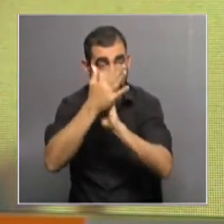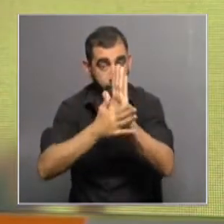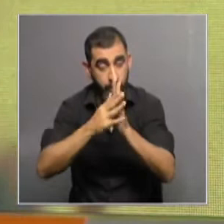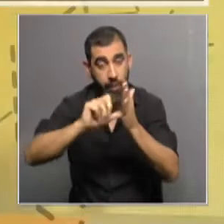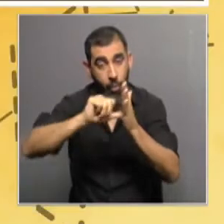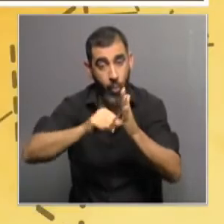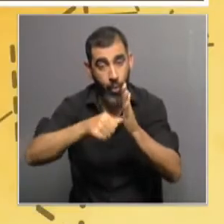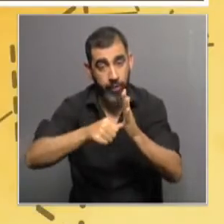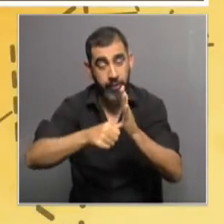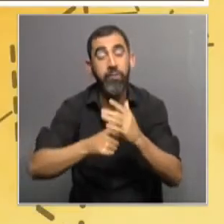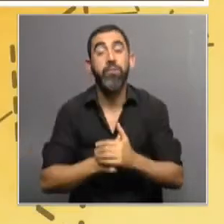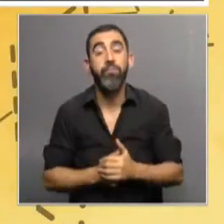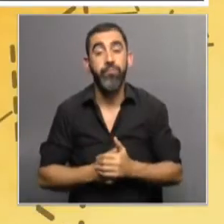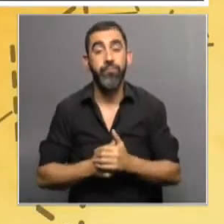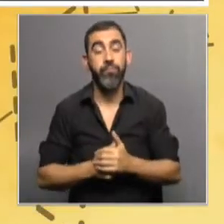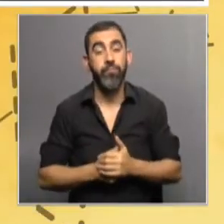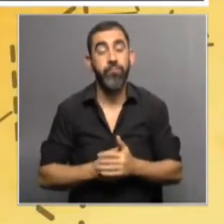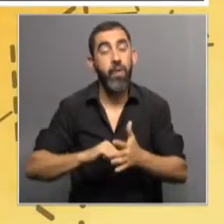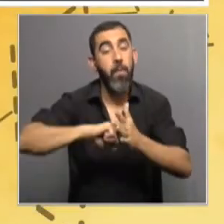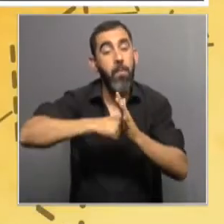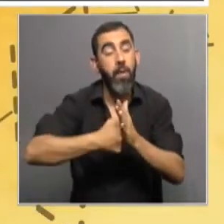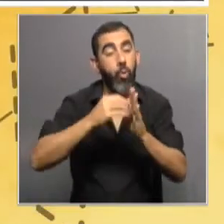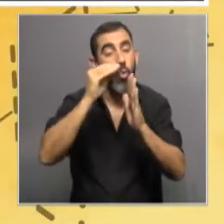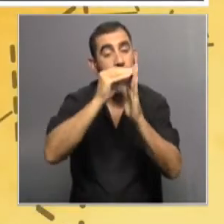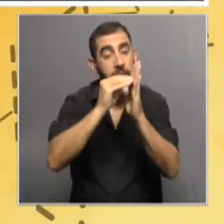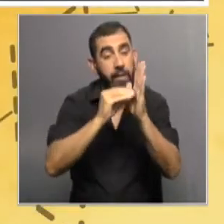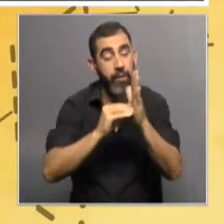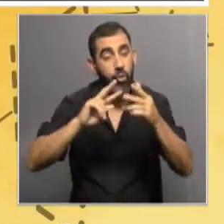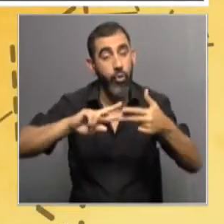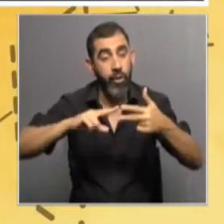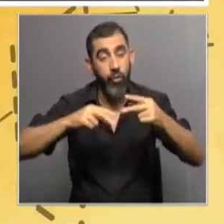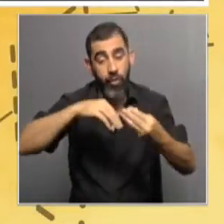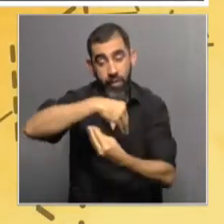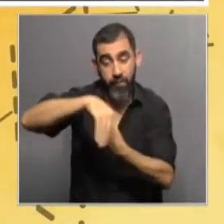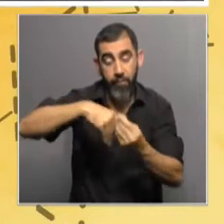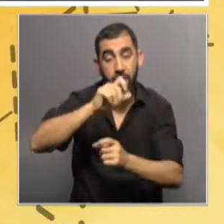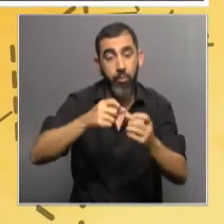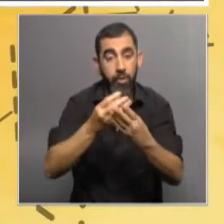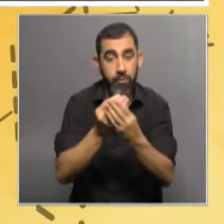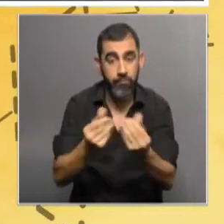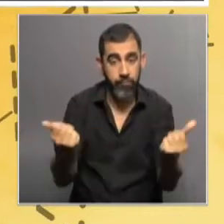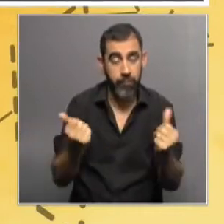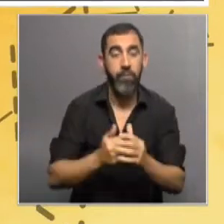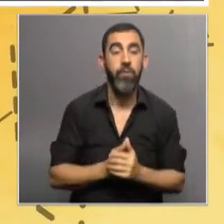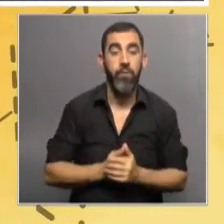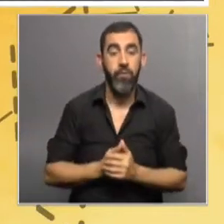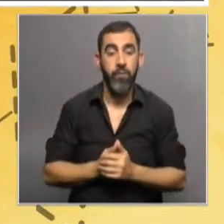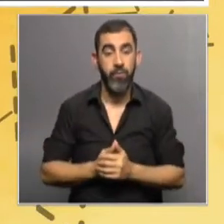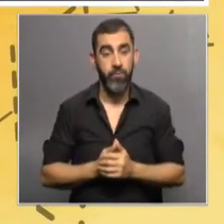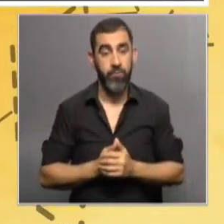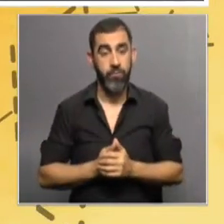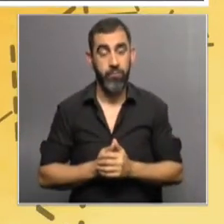genéticas es el banco de registro genético de familiares de personas ausentes que este